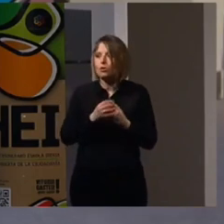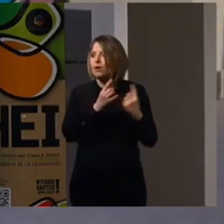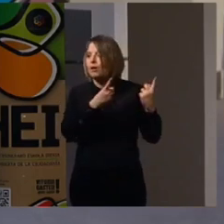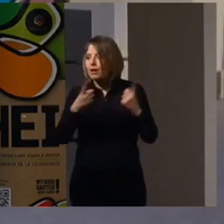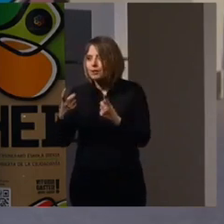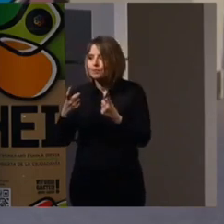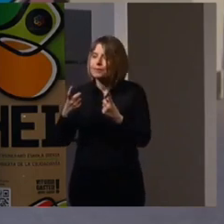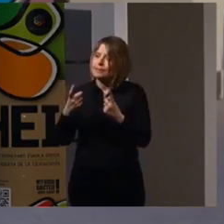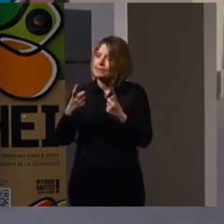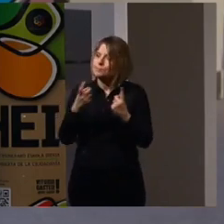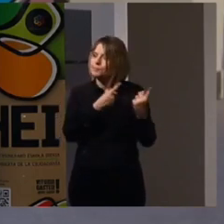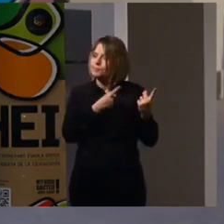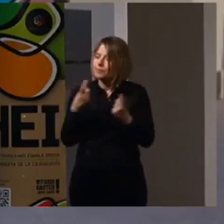necesaria